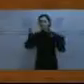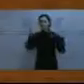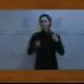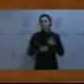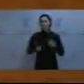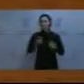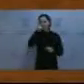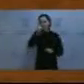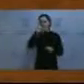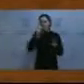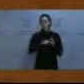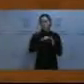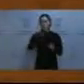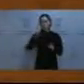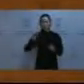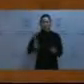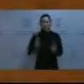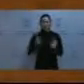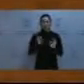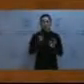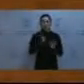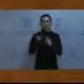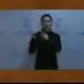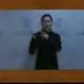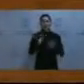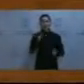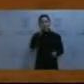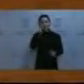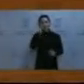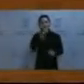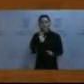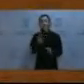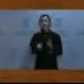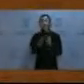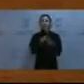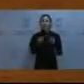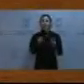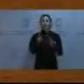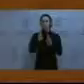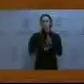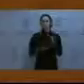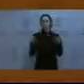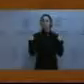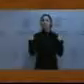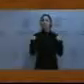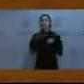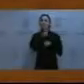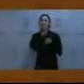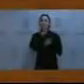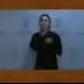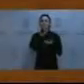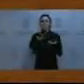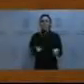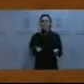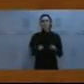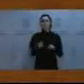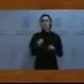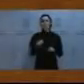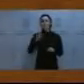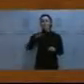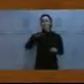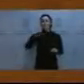año 2008 la Sindicatura incluyó en su programa de fiscalización la fiscalización de